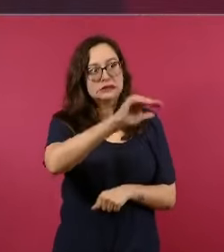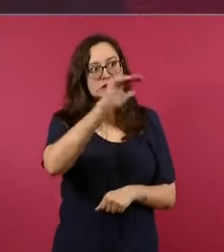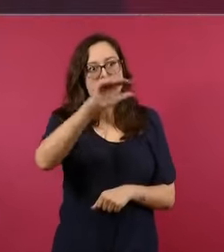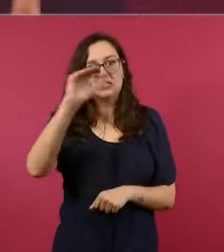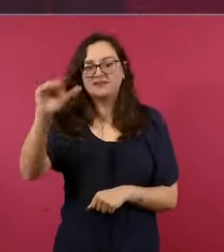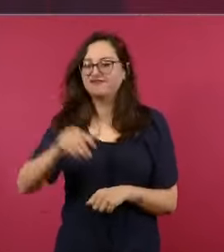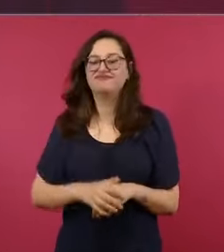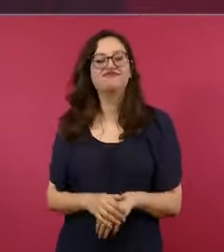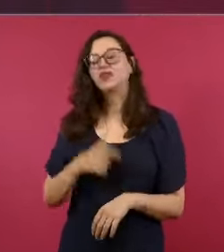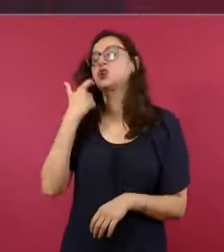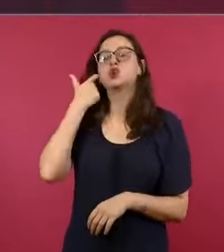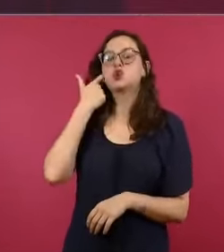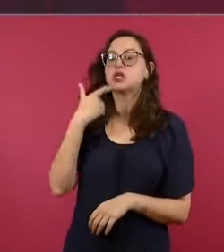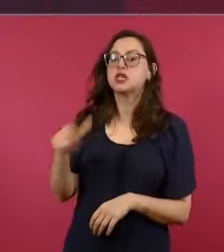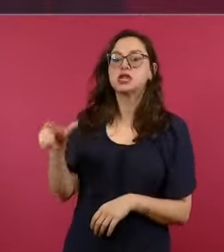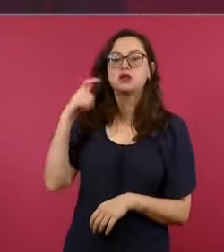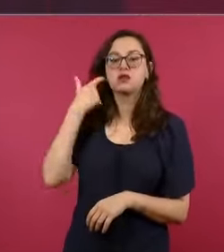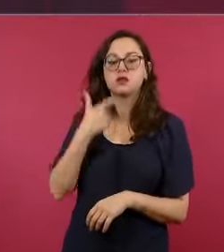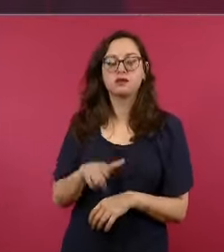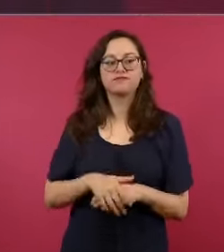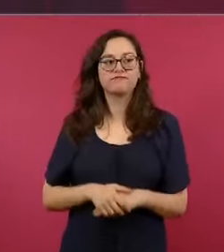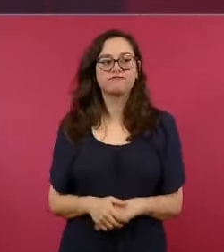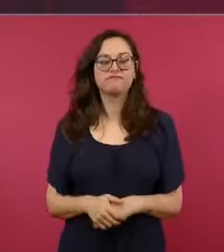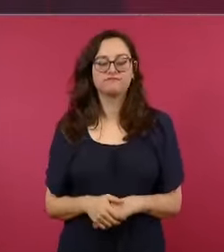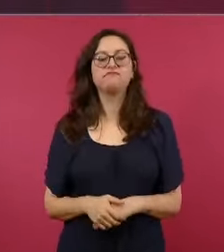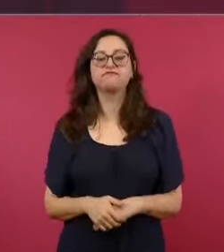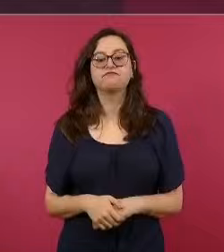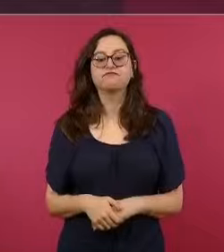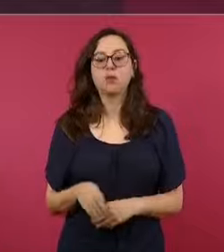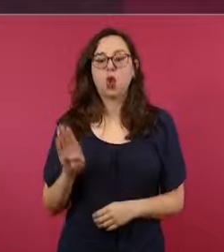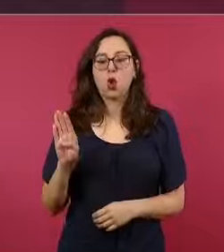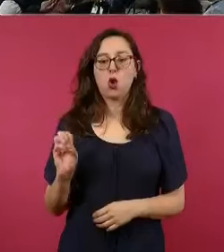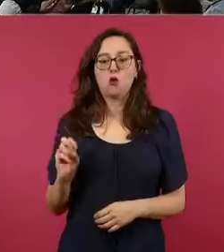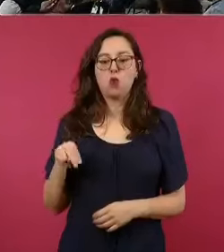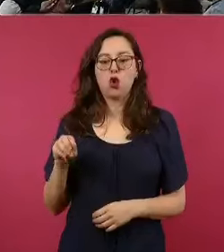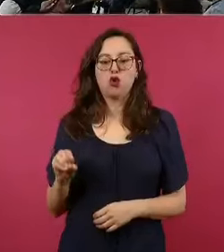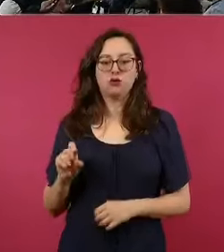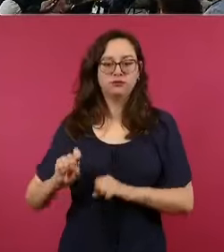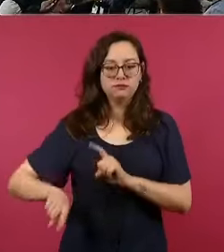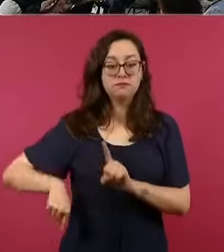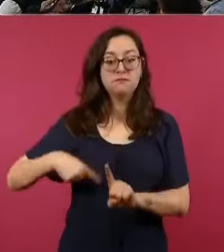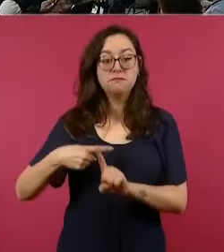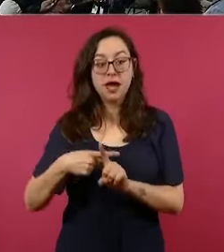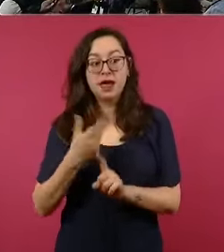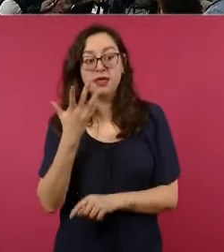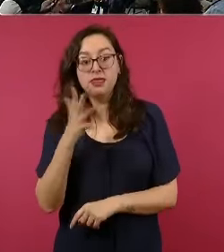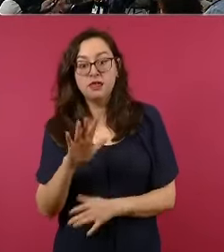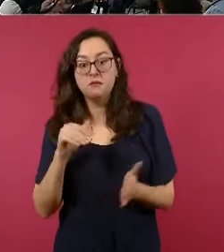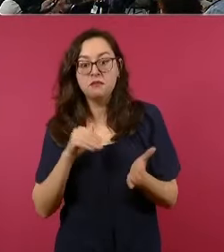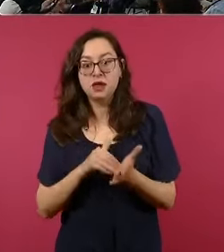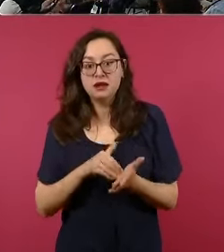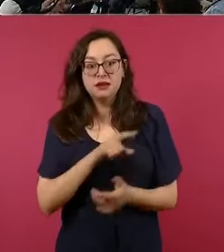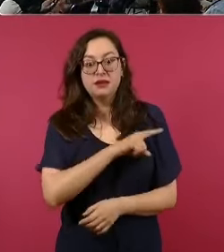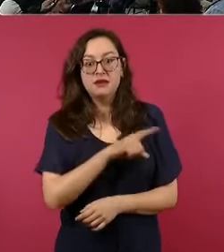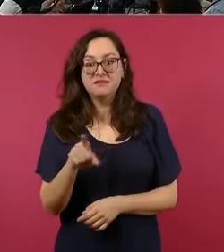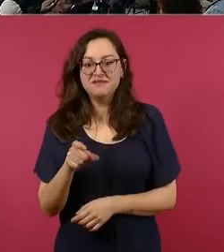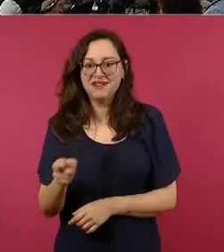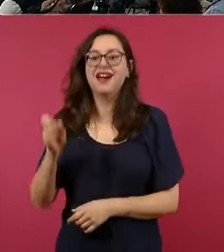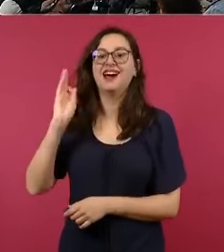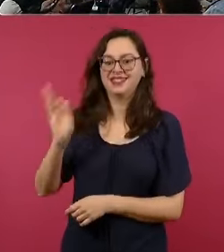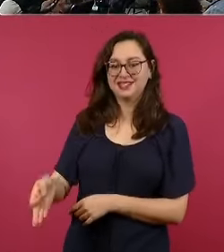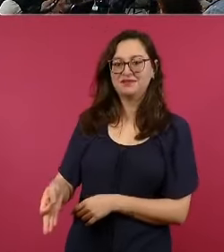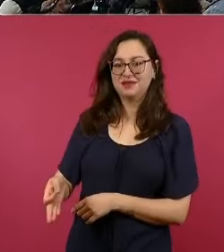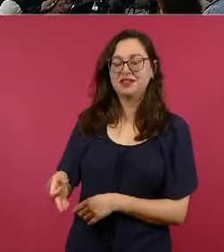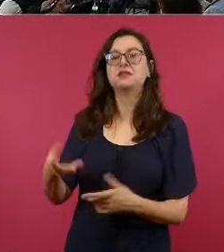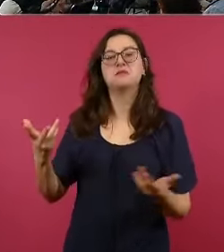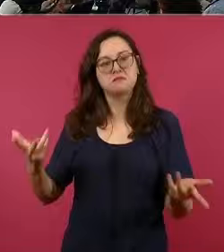por ella Eso es en cuanto a médicos especialistas aún así tenemos eh 2000 vacantes que se están